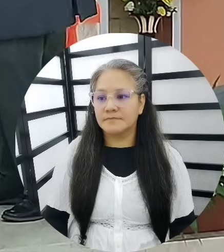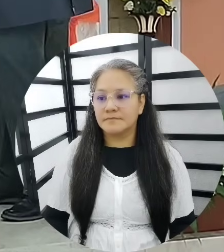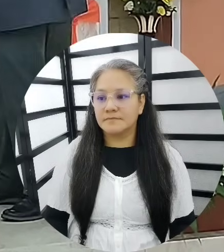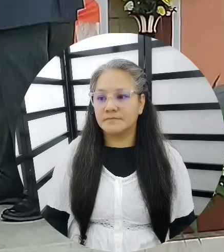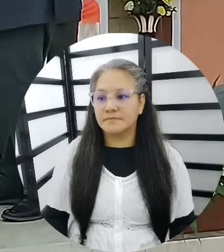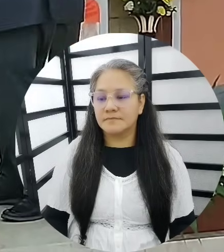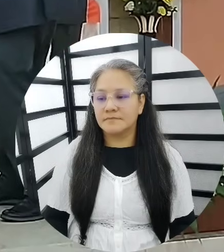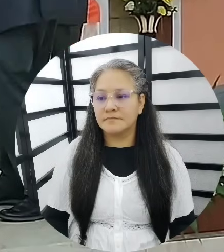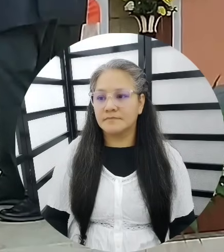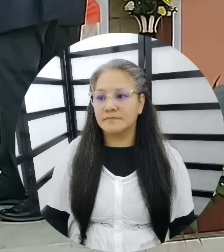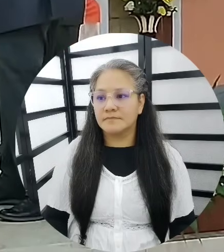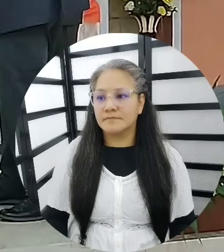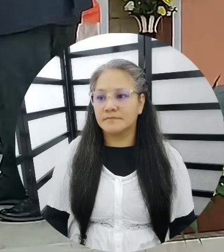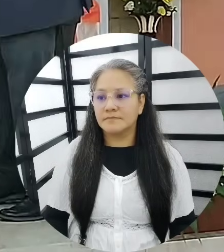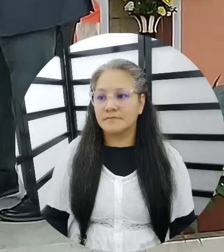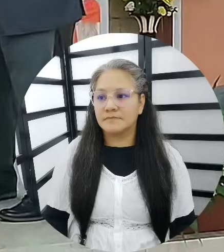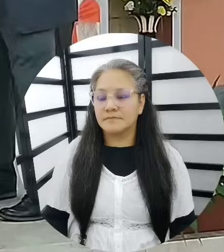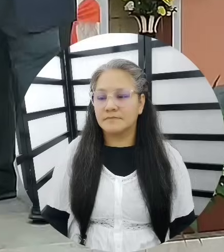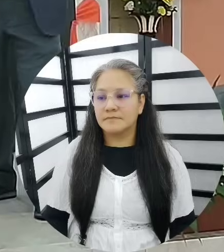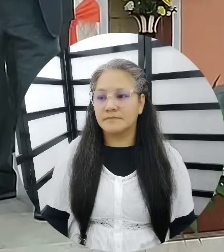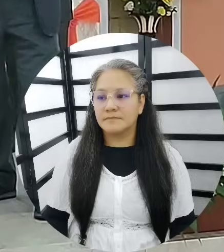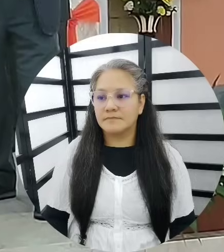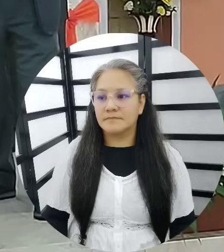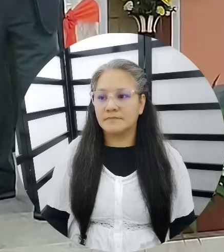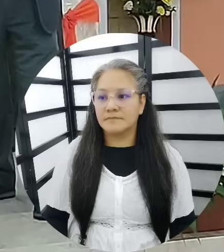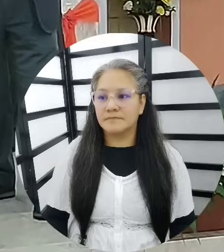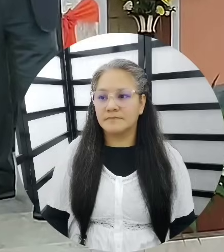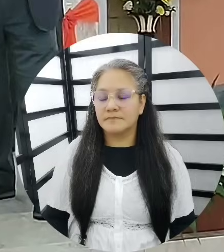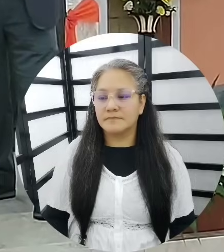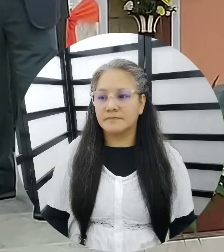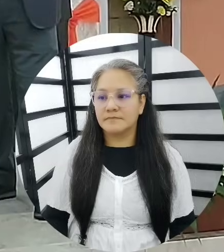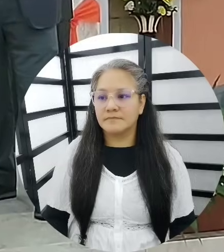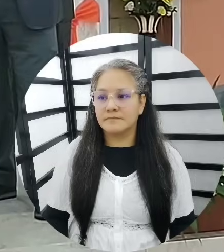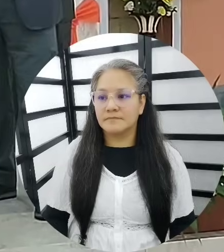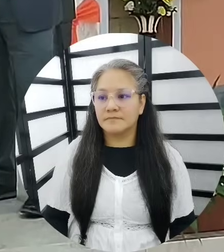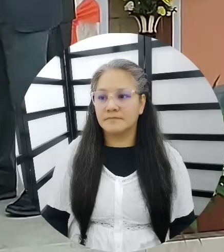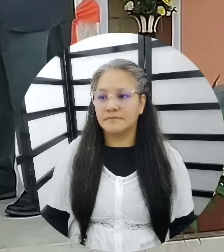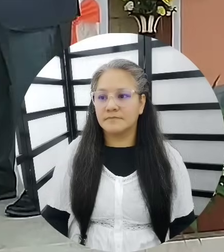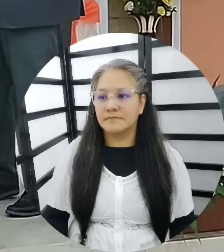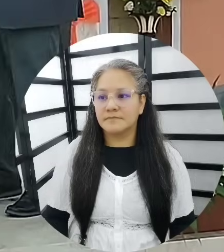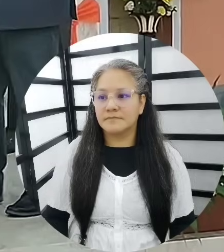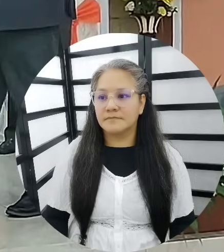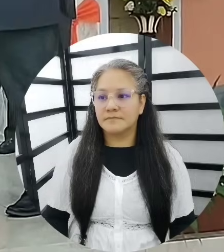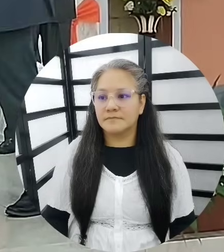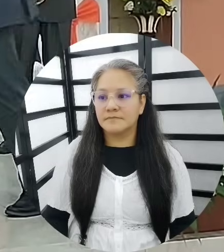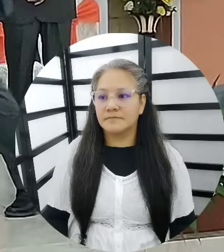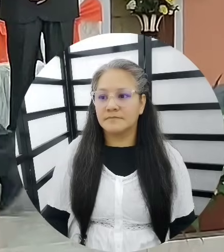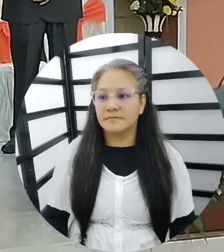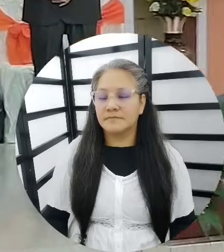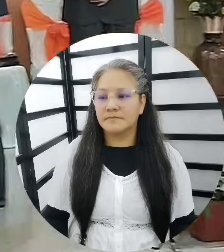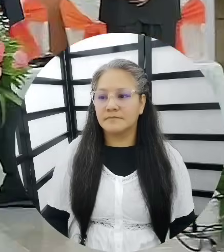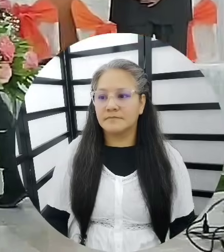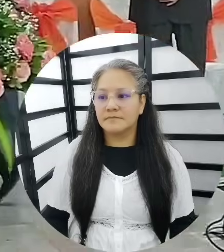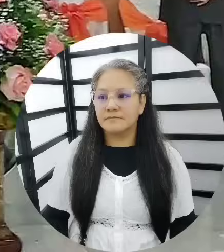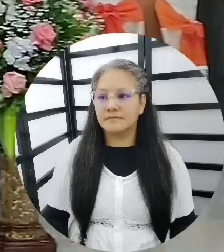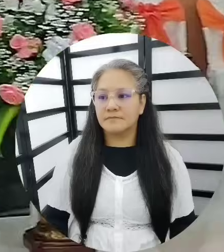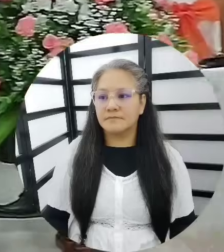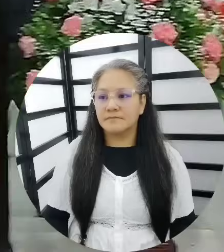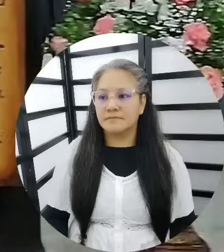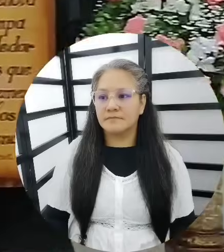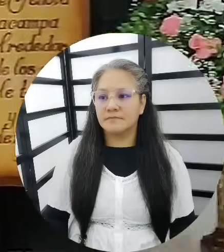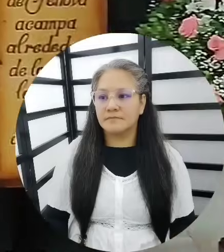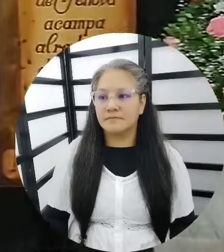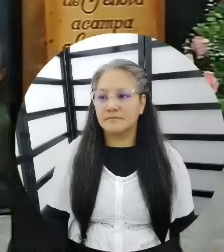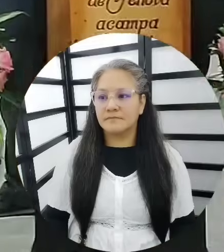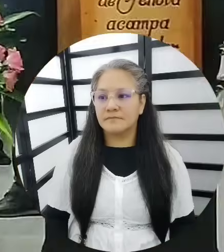dio una cátedra a los judíos pastores, pero terrible. Y dice el verso 29 del capítulo 11 de Mateo, les